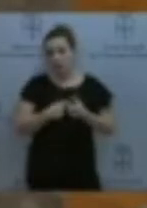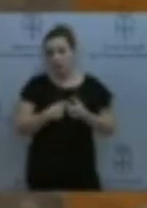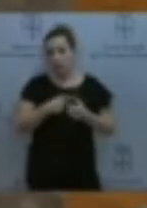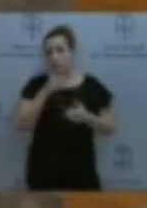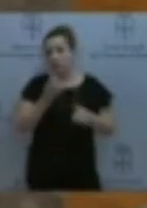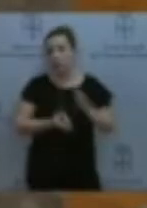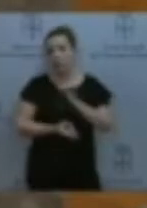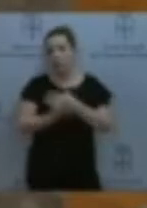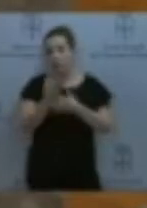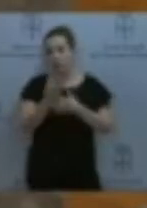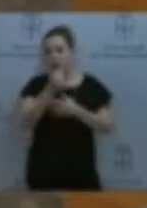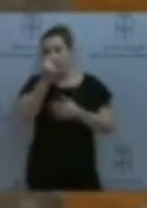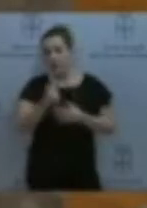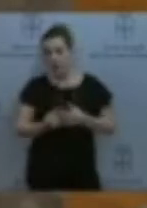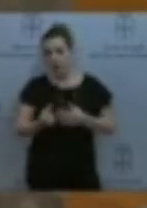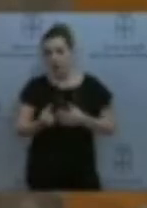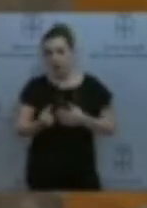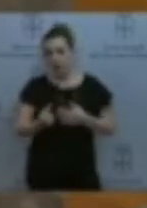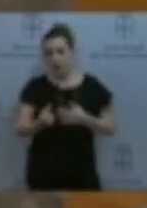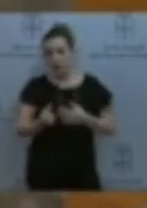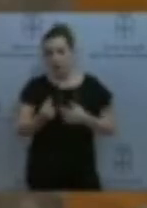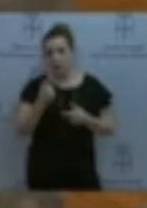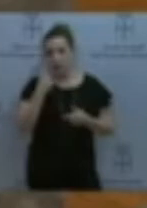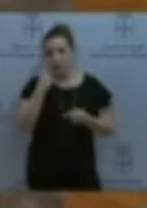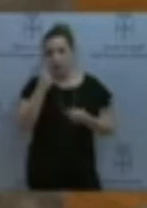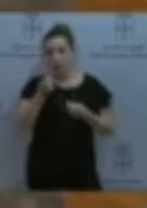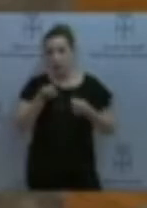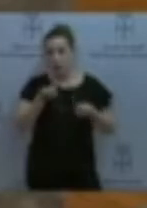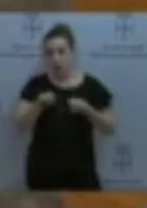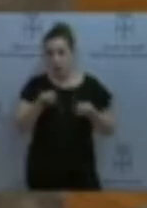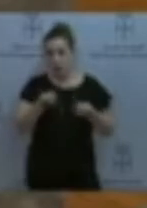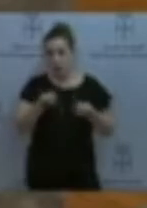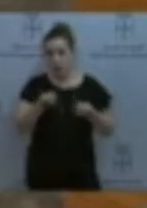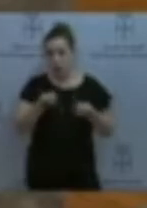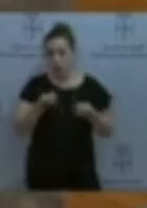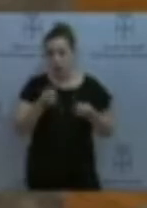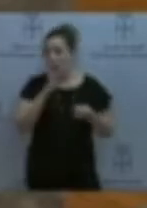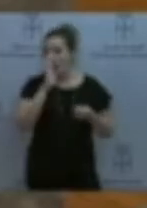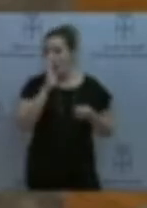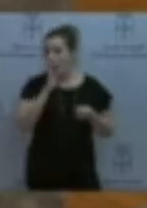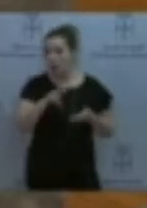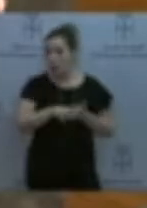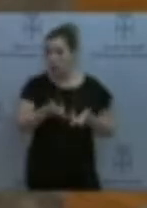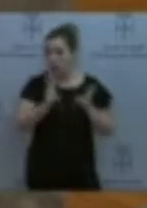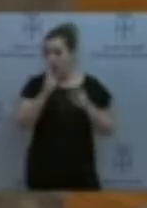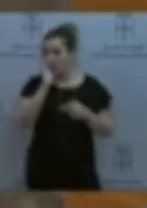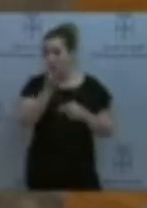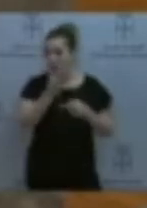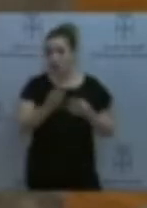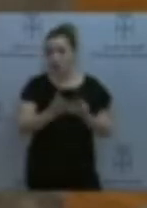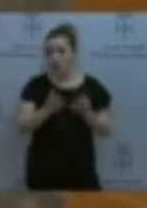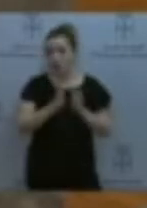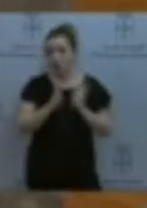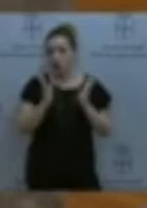regulatorias, se habilita a través de los consejos consultivos, tanto de electricidad como de hidrocarburos, en los que